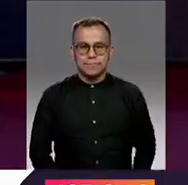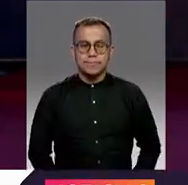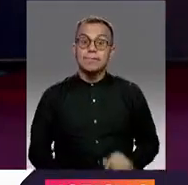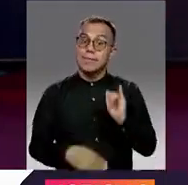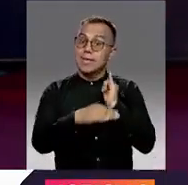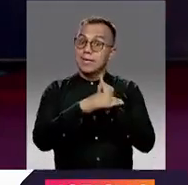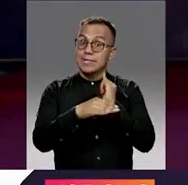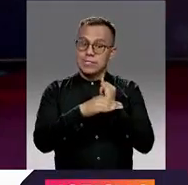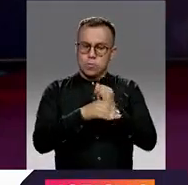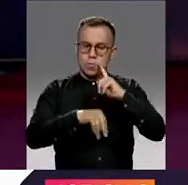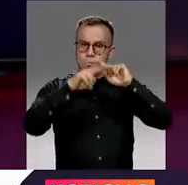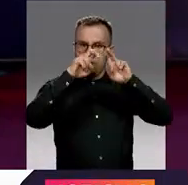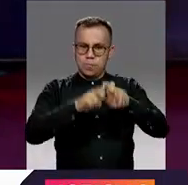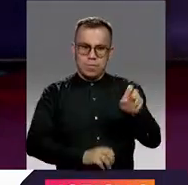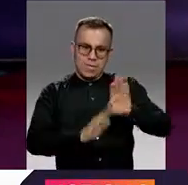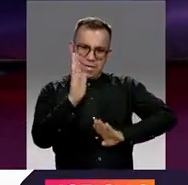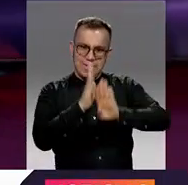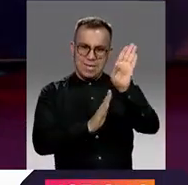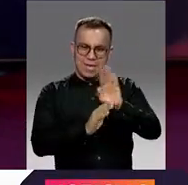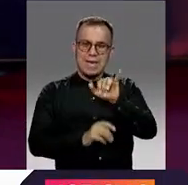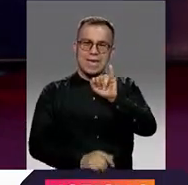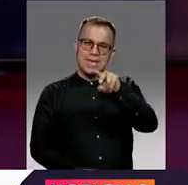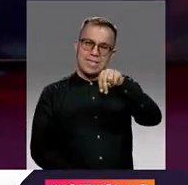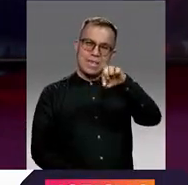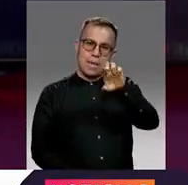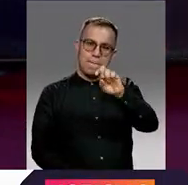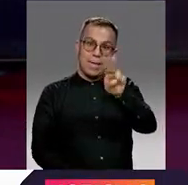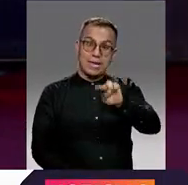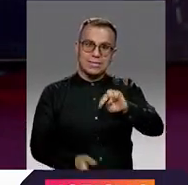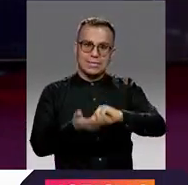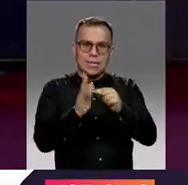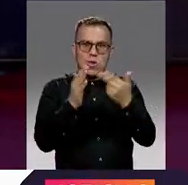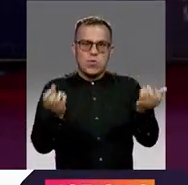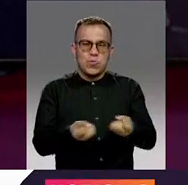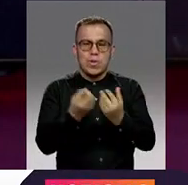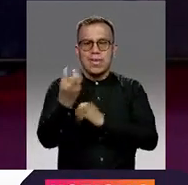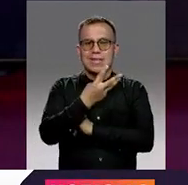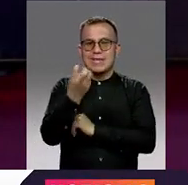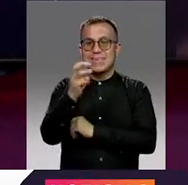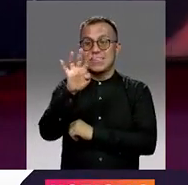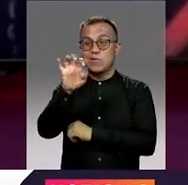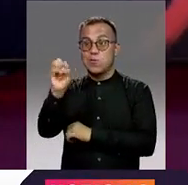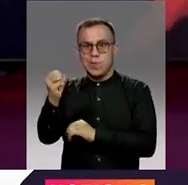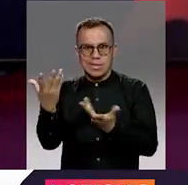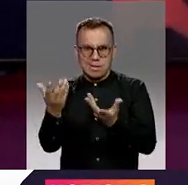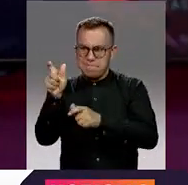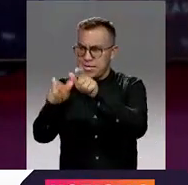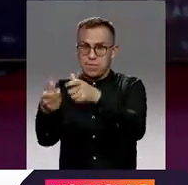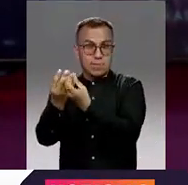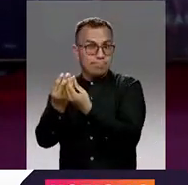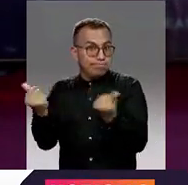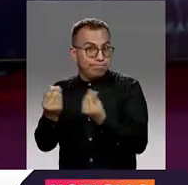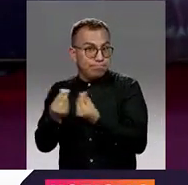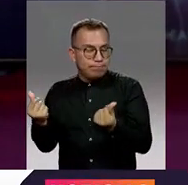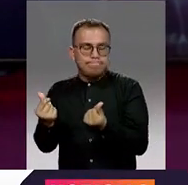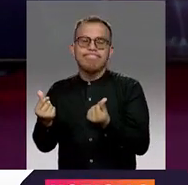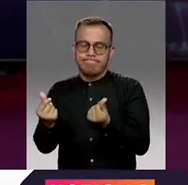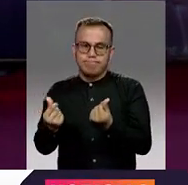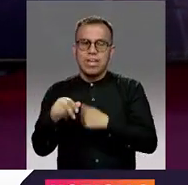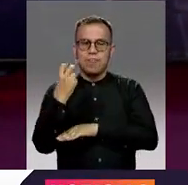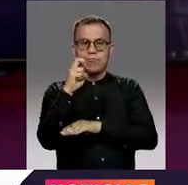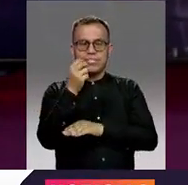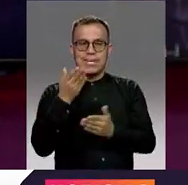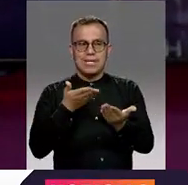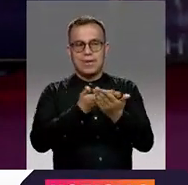El Instituto de Estudios para el Desarrollo y la Paz, INDEPAS, alerta que más de 390 personas han sido reportadas como desaparecidas ante la